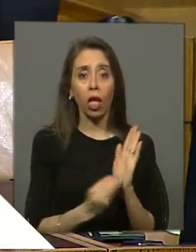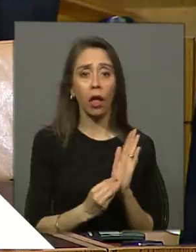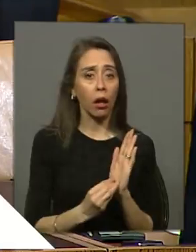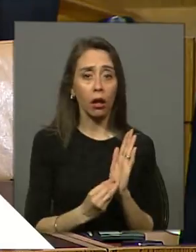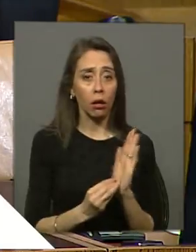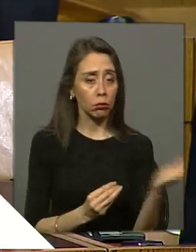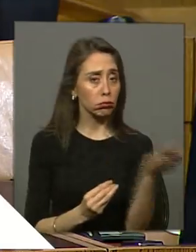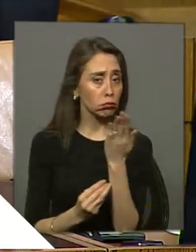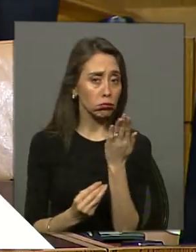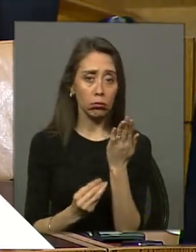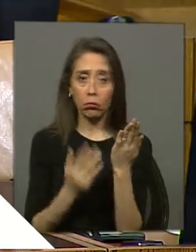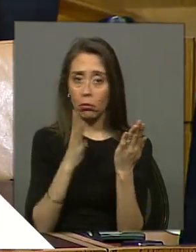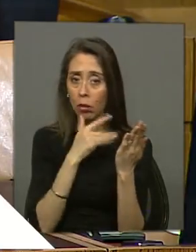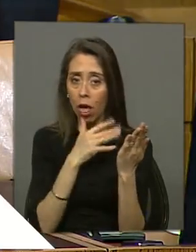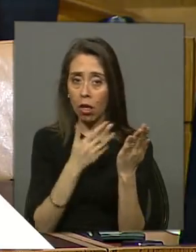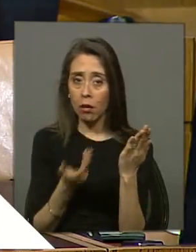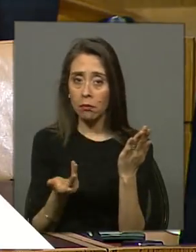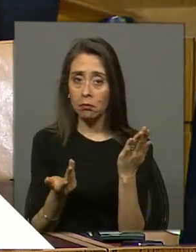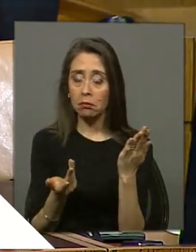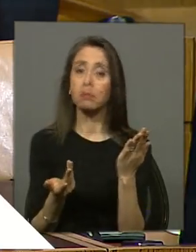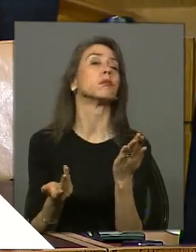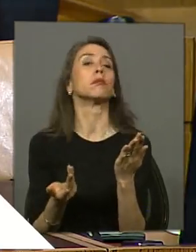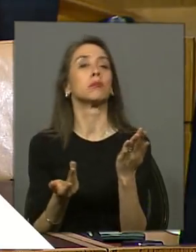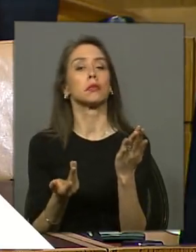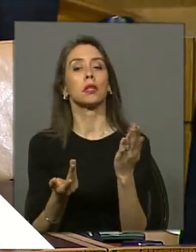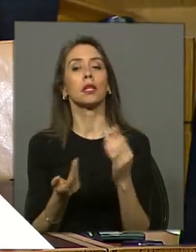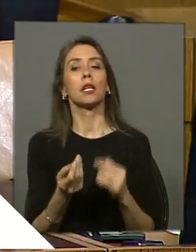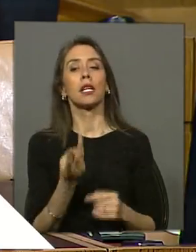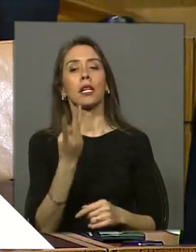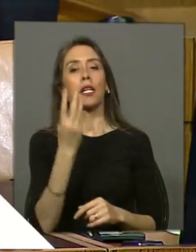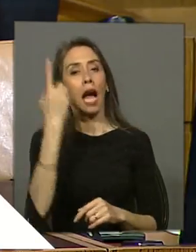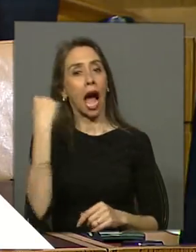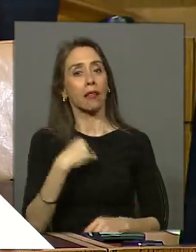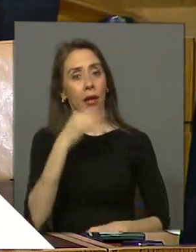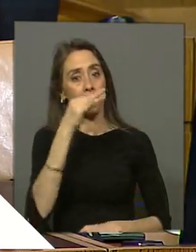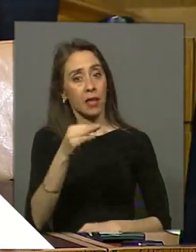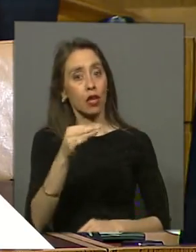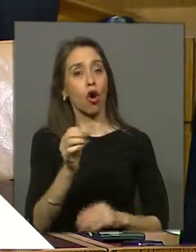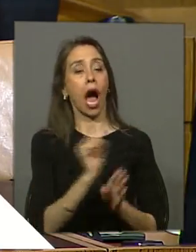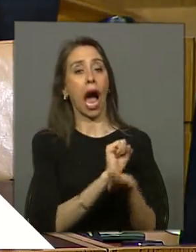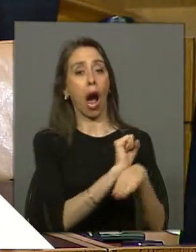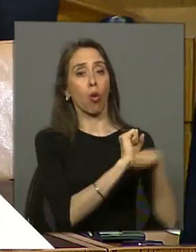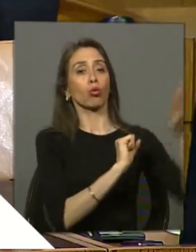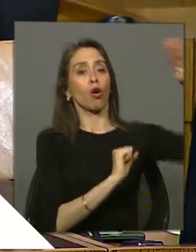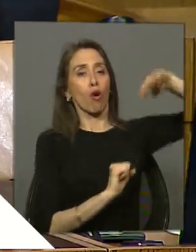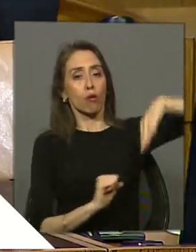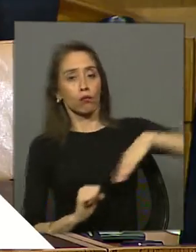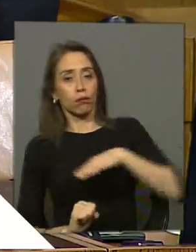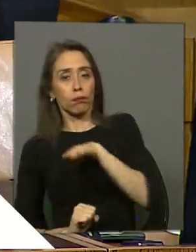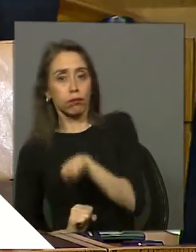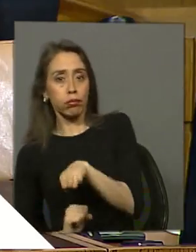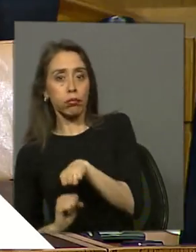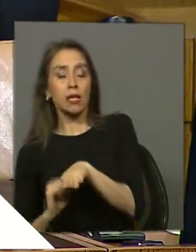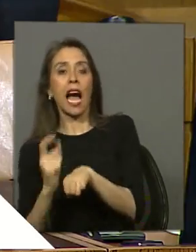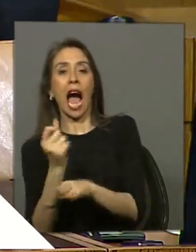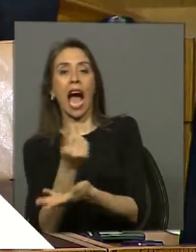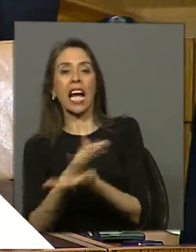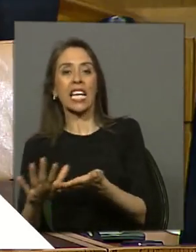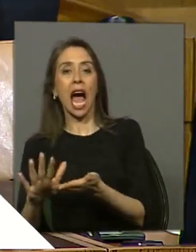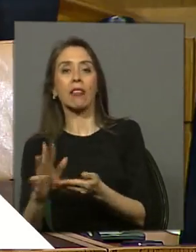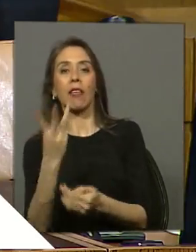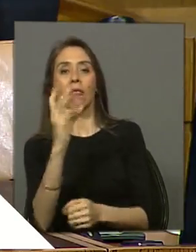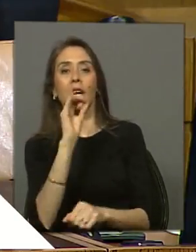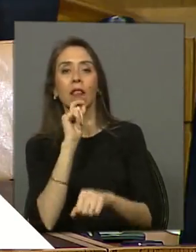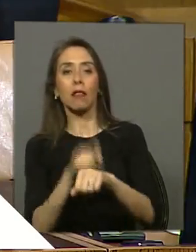presentado ya sea la inicial de 30 minutos que hemos planteado o bien la condicionada a la presentación de una